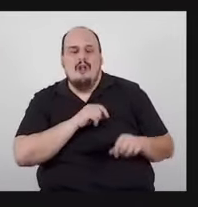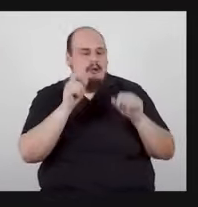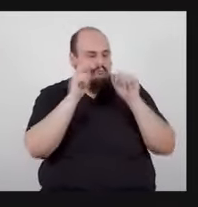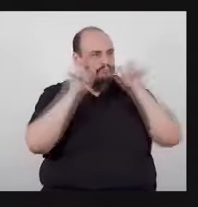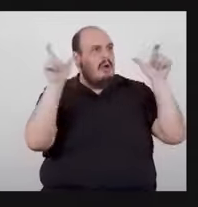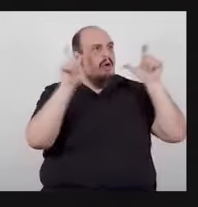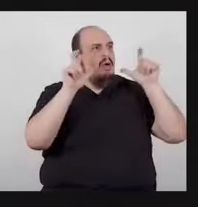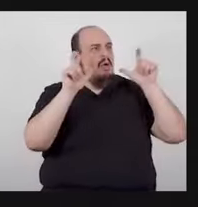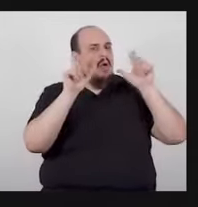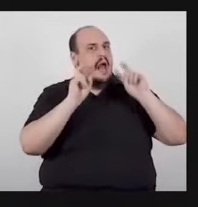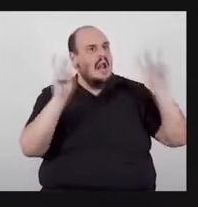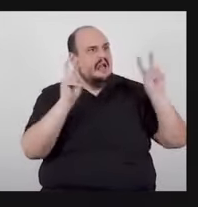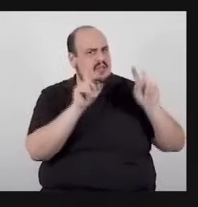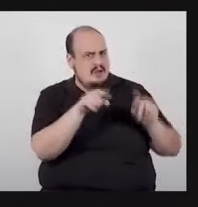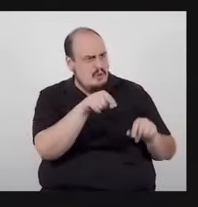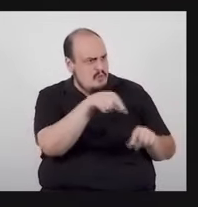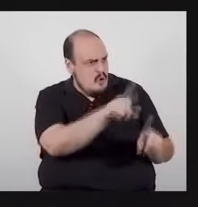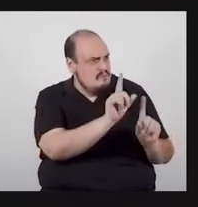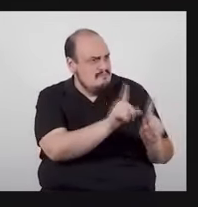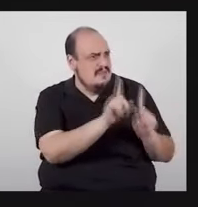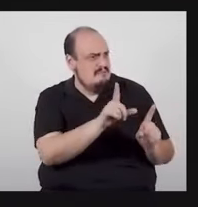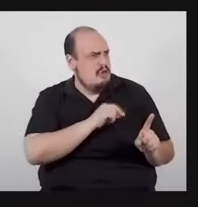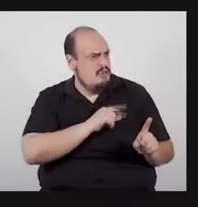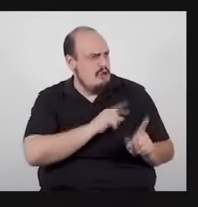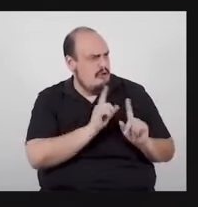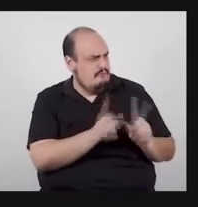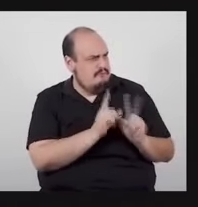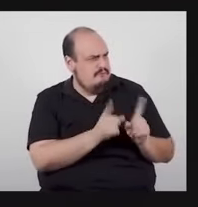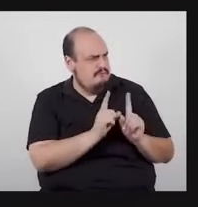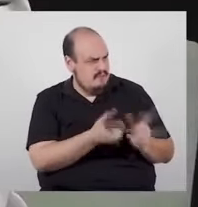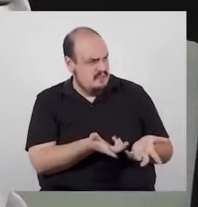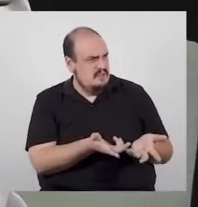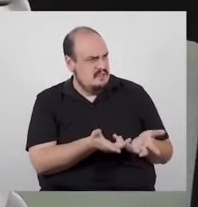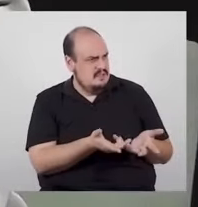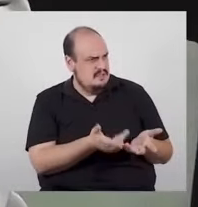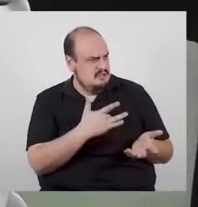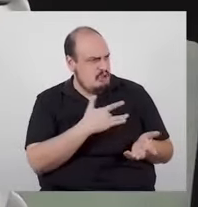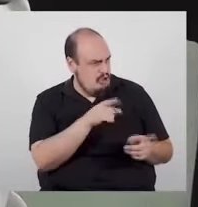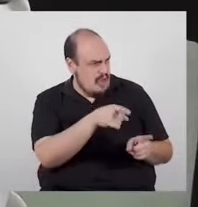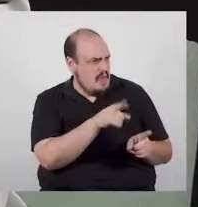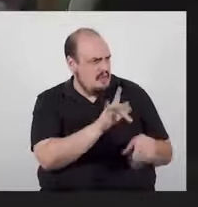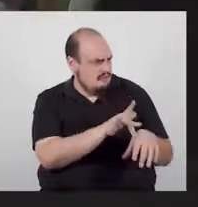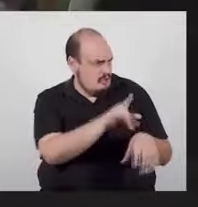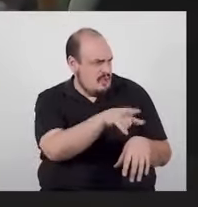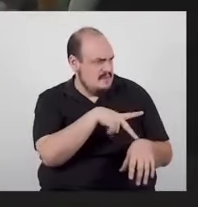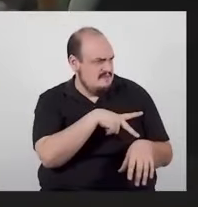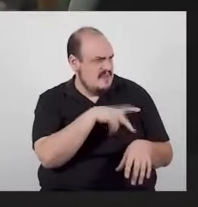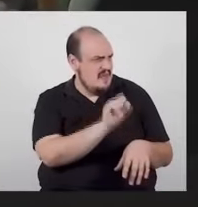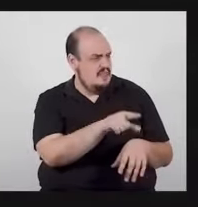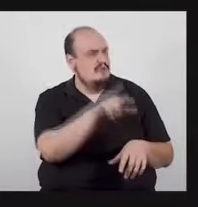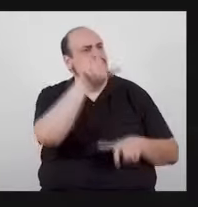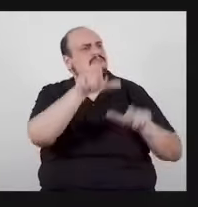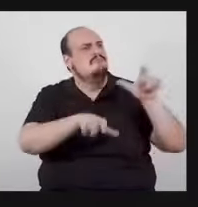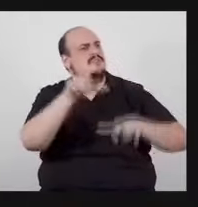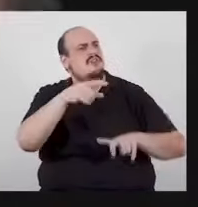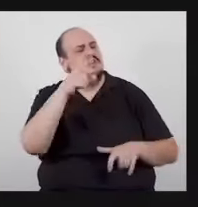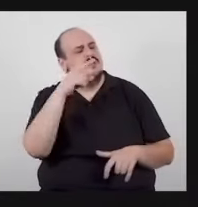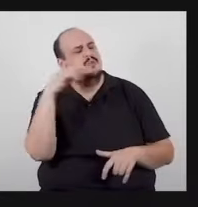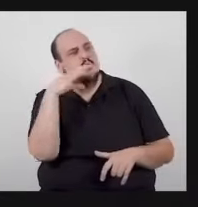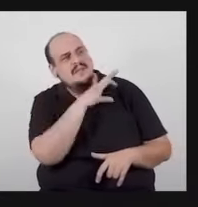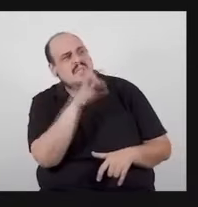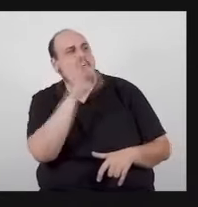vos transitaste, y transitás una situación muy dolorosa. Sin duda. Para que el que todavía no entiende, o porque